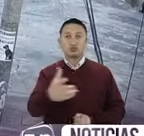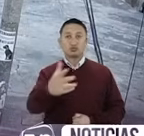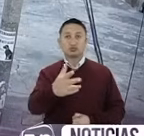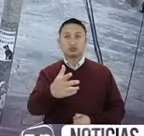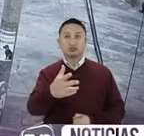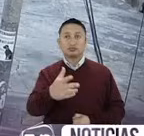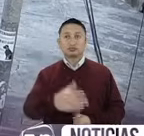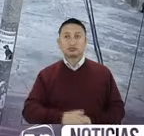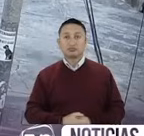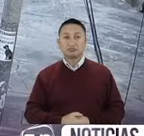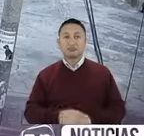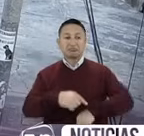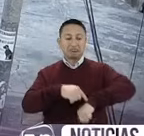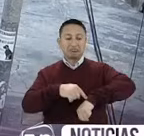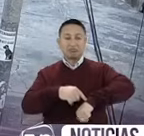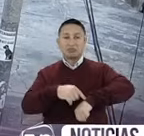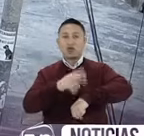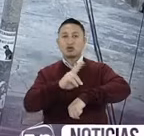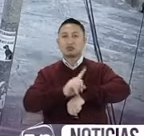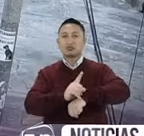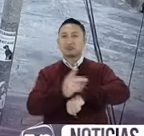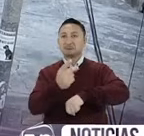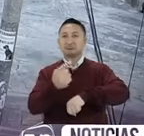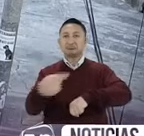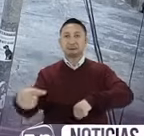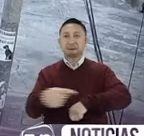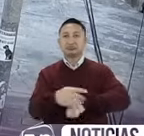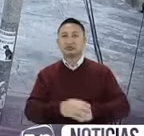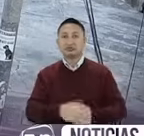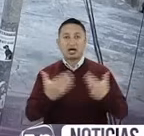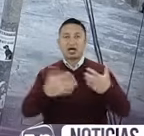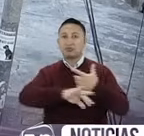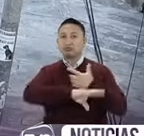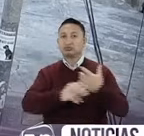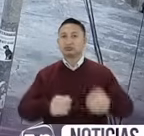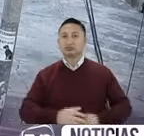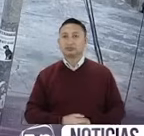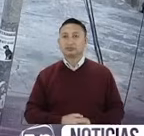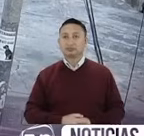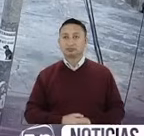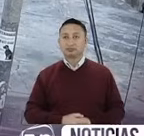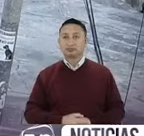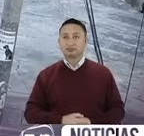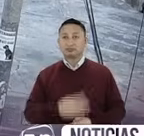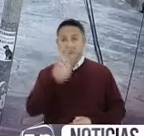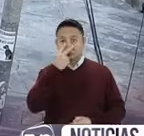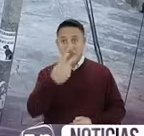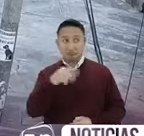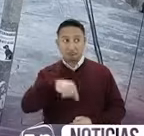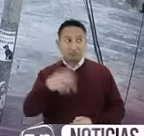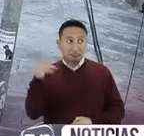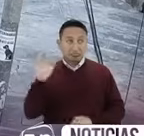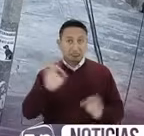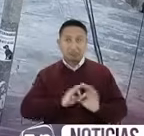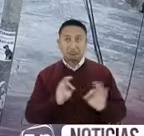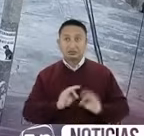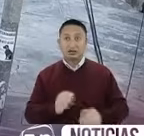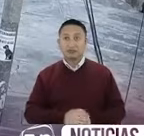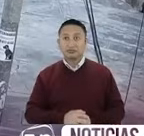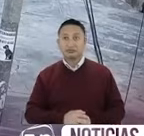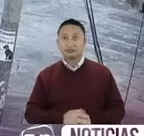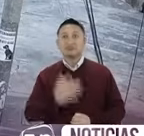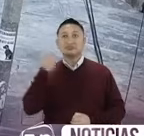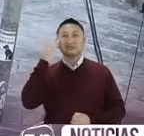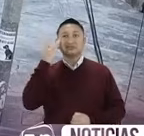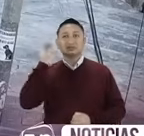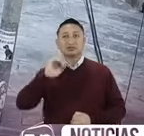demoró ni 2 minutos y el delito estaba consumado. Nadie vio ni escuchó nada. Lo que llama la atención es la